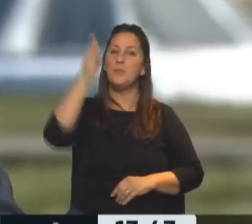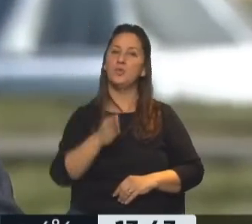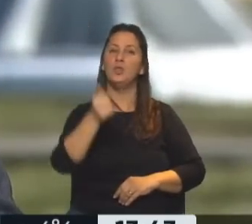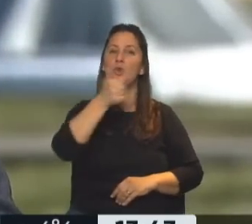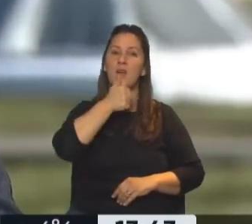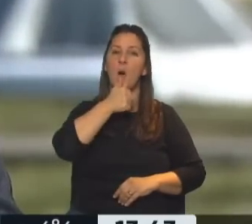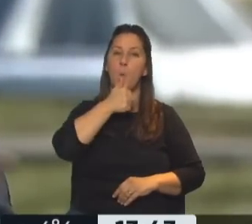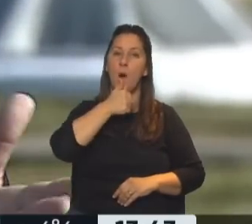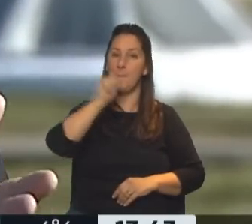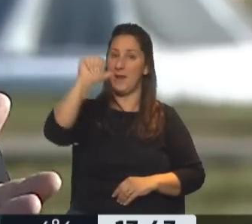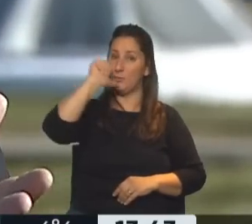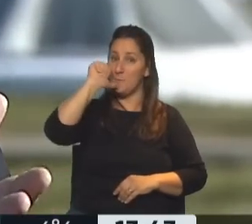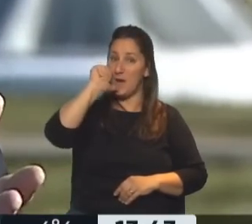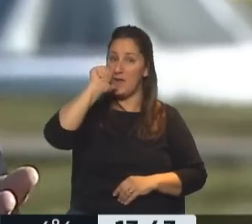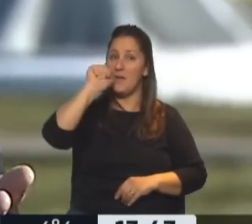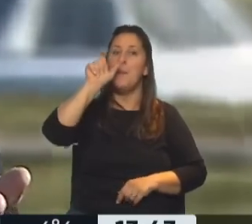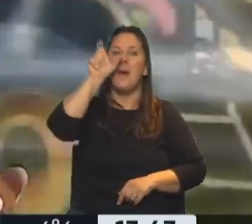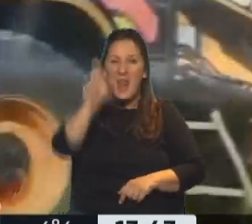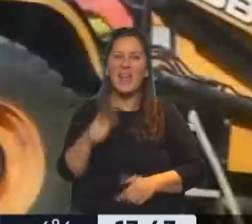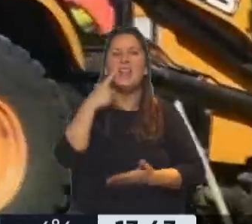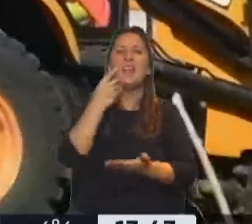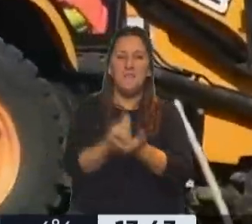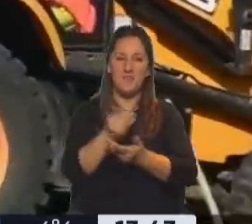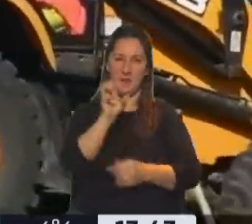agua potable para los santafesinos.